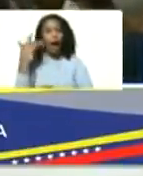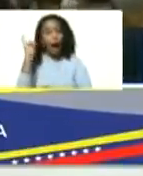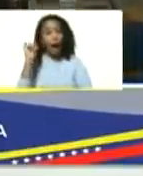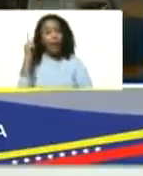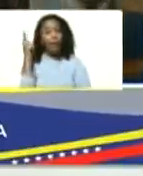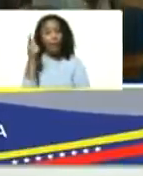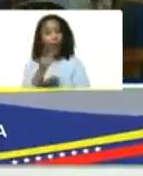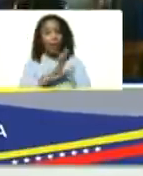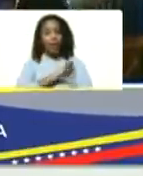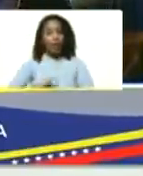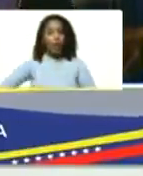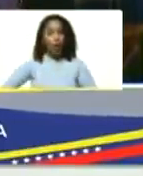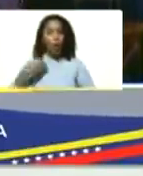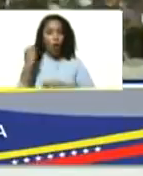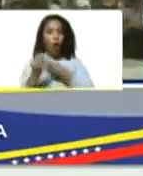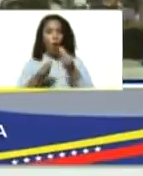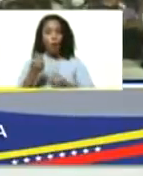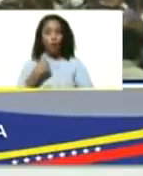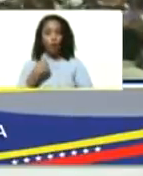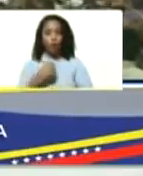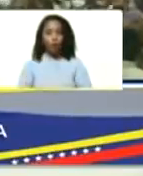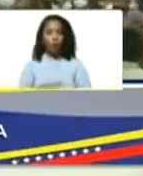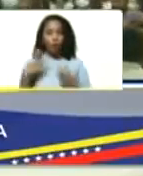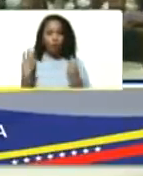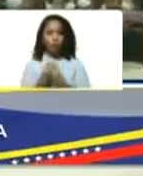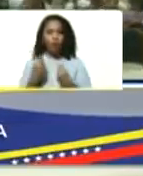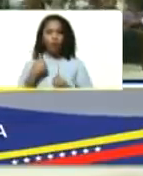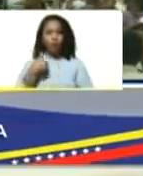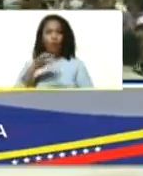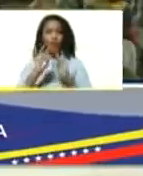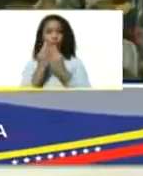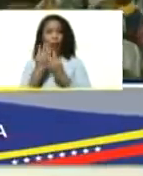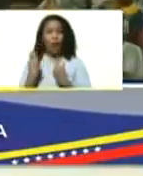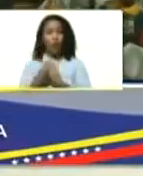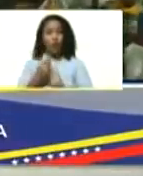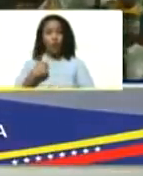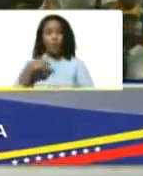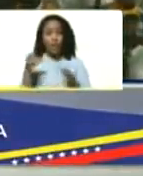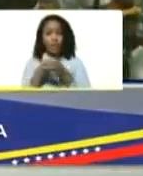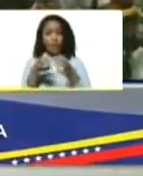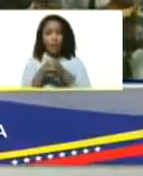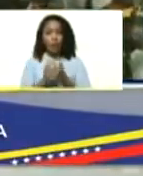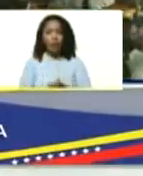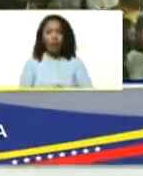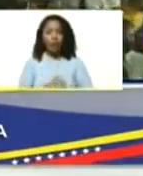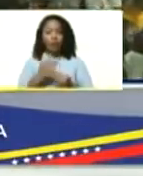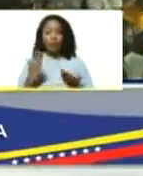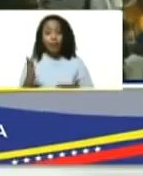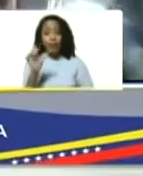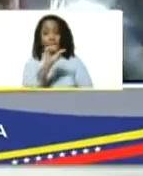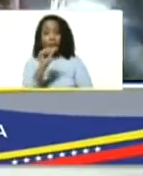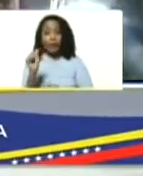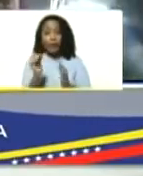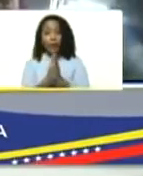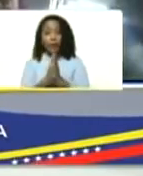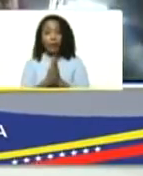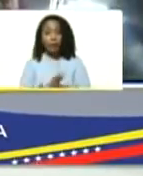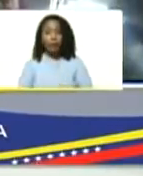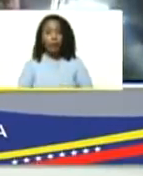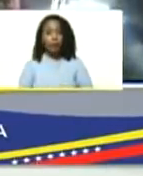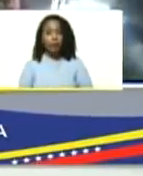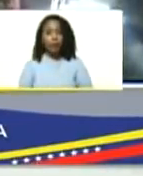como lo soy junto a mi familia y junto a mi equipo así que semana santa vez